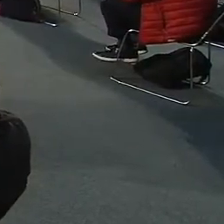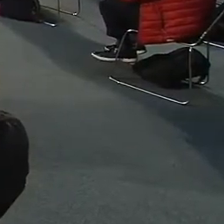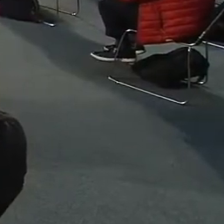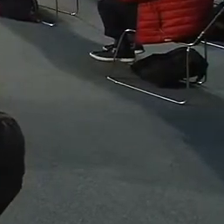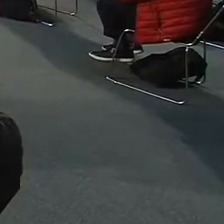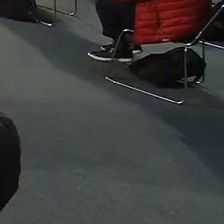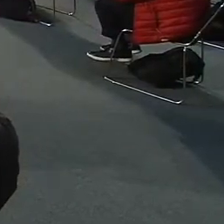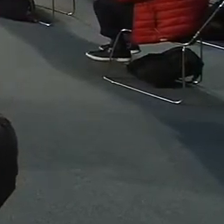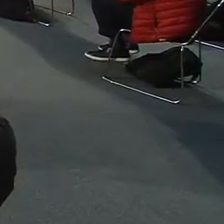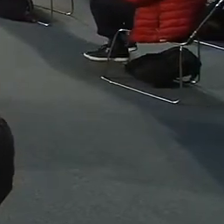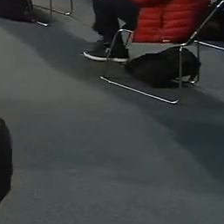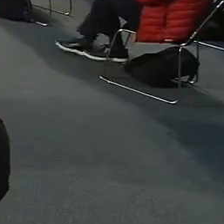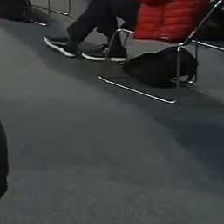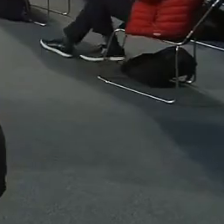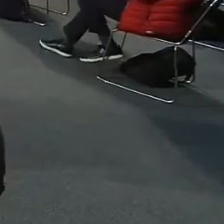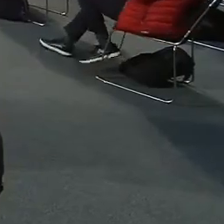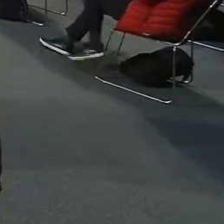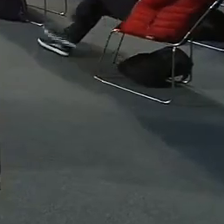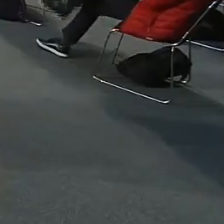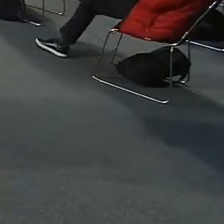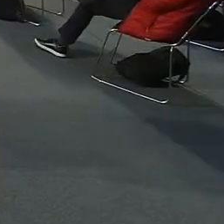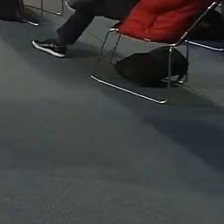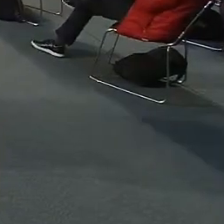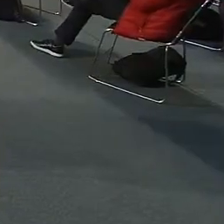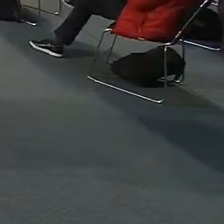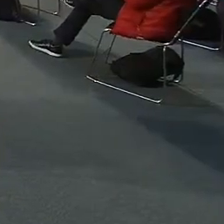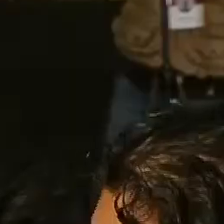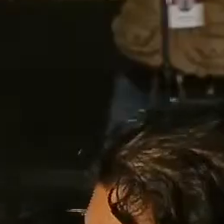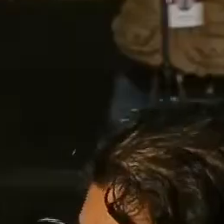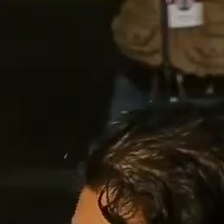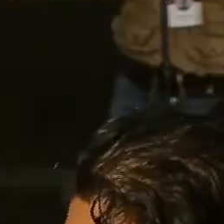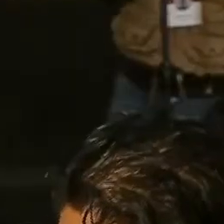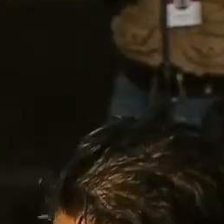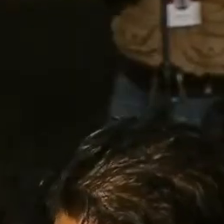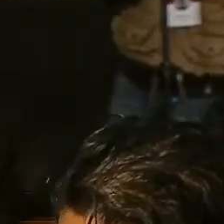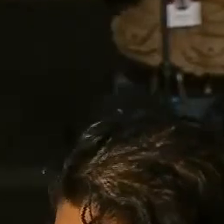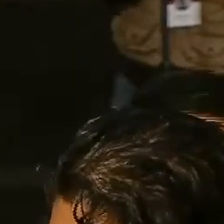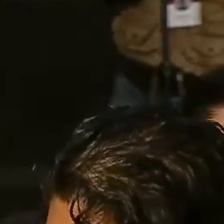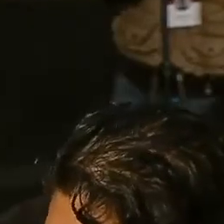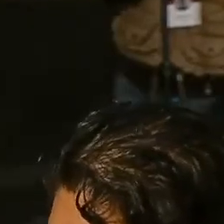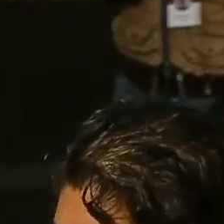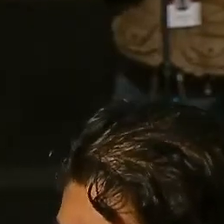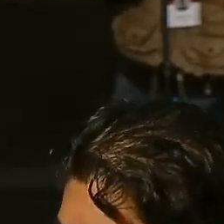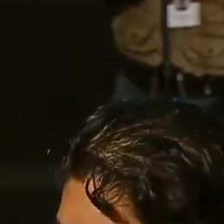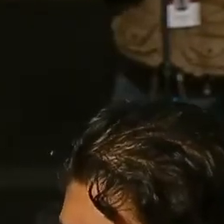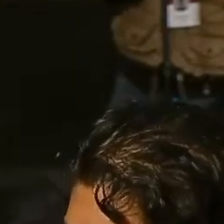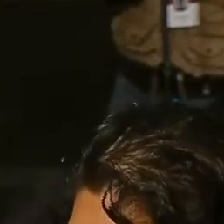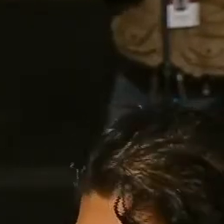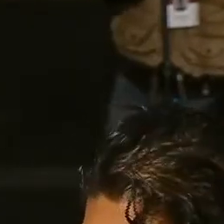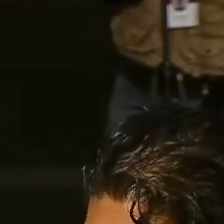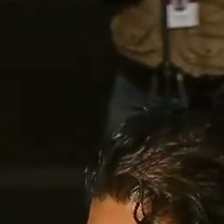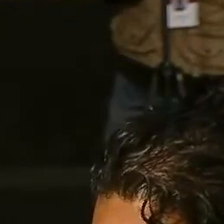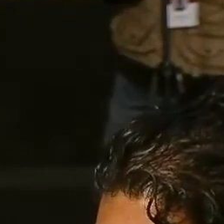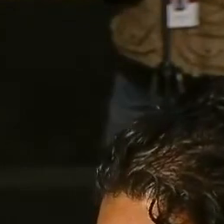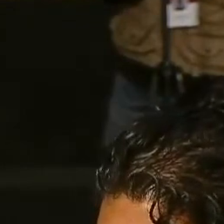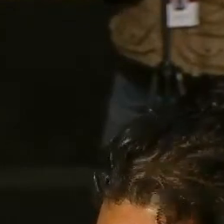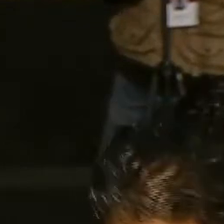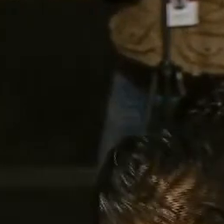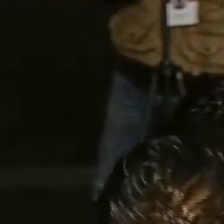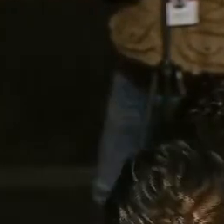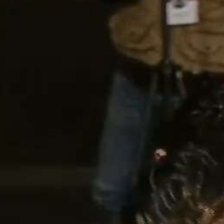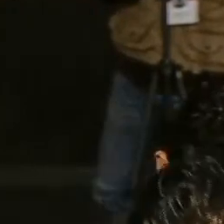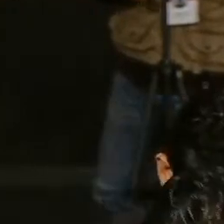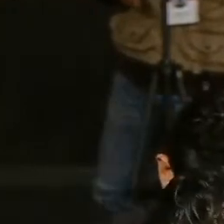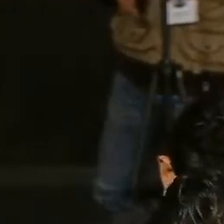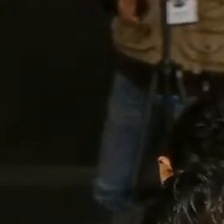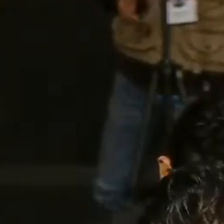presidente, ¿cómo va el tema de las medicinas que se habrían gestionado con la ONU? Se había mencionado que en febrero se iban a